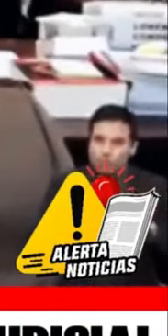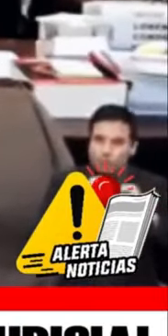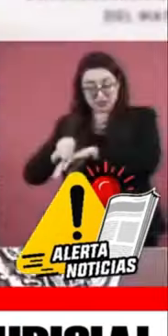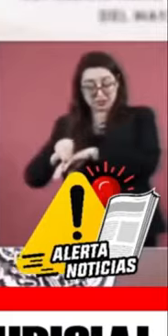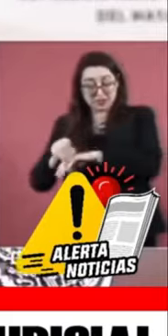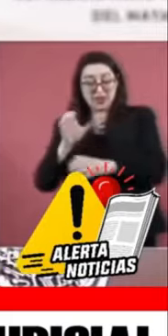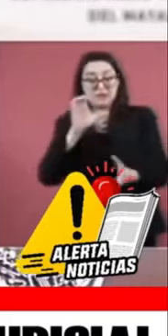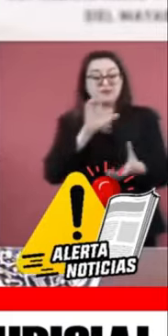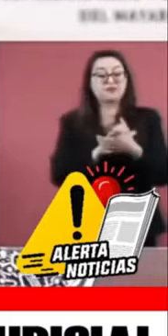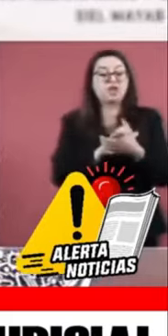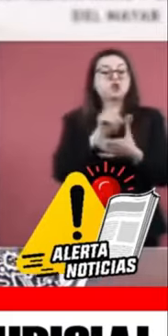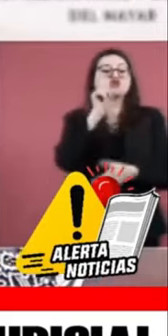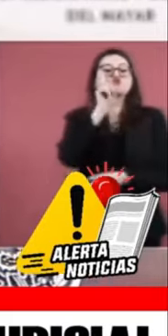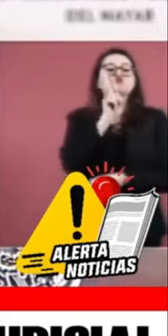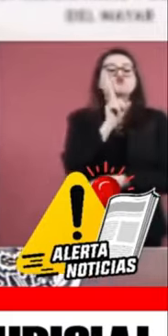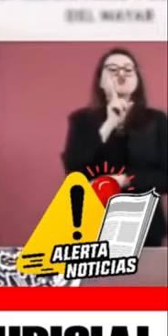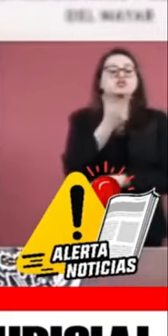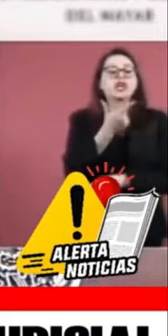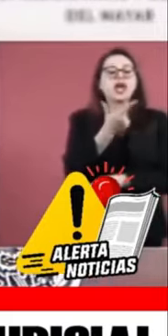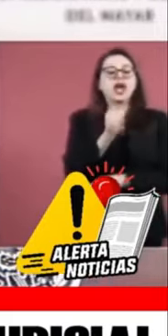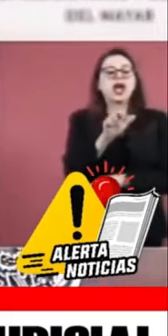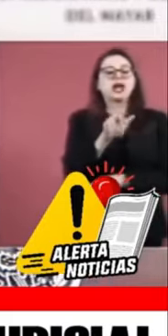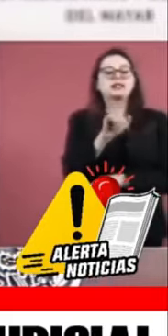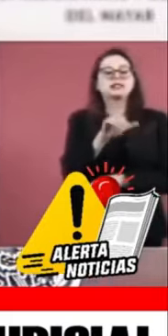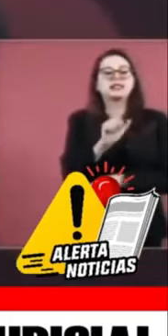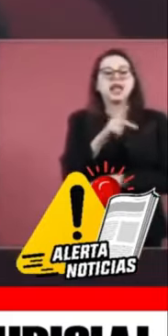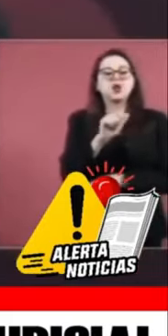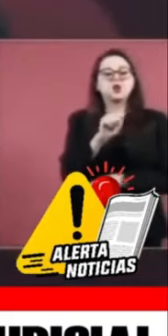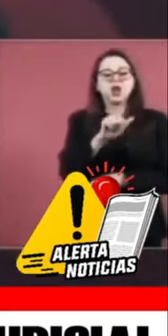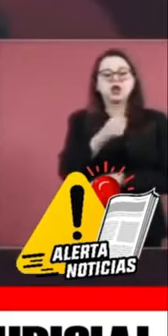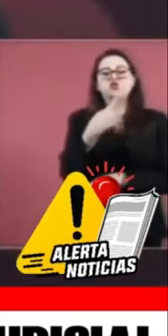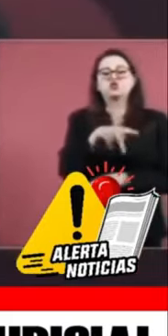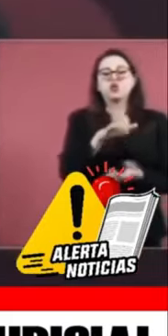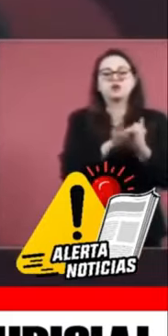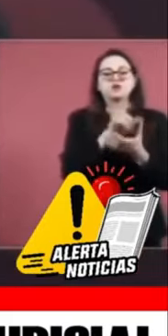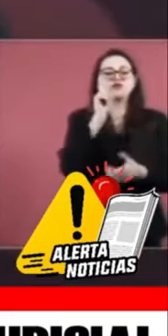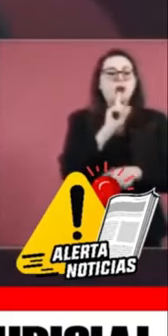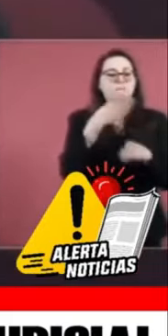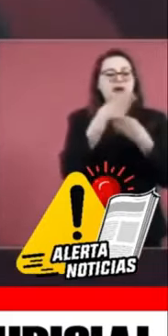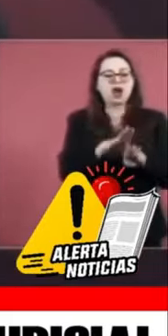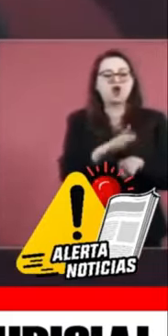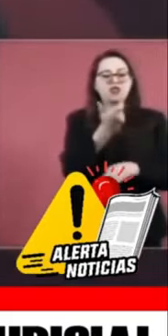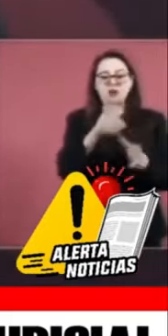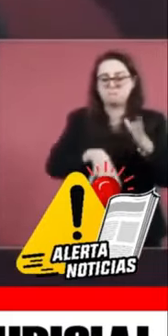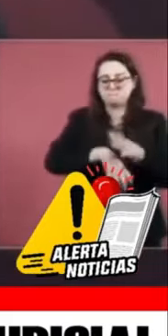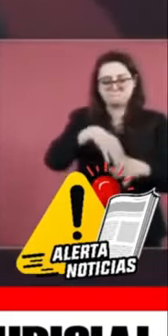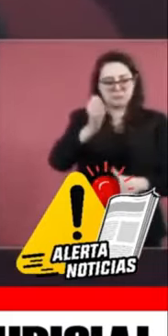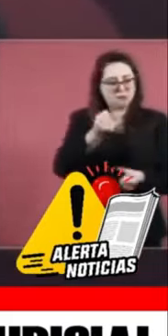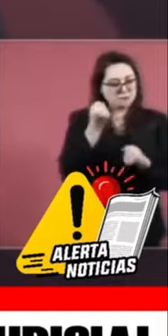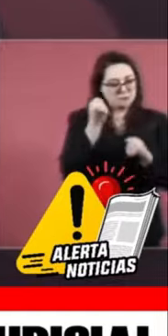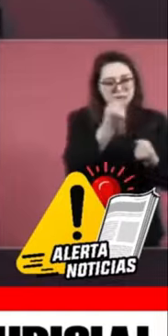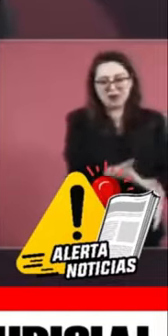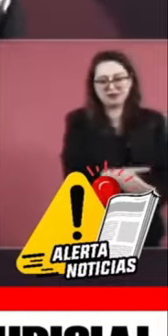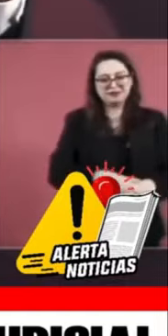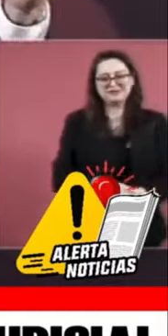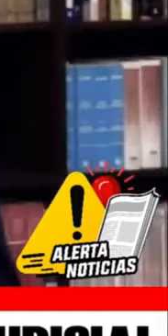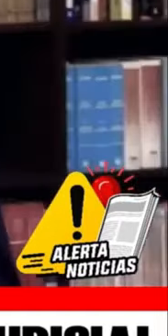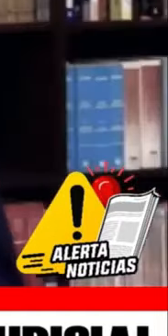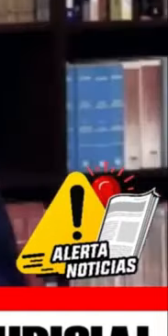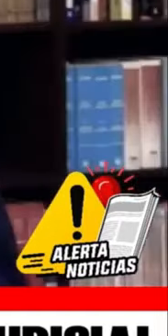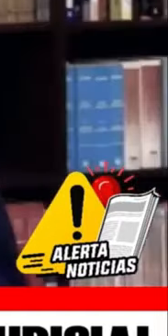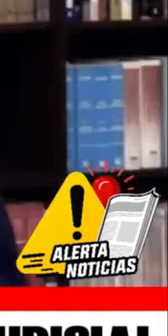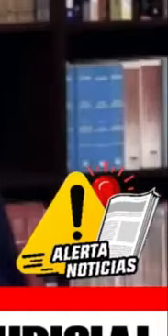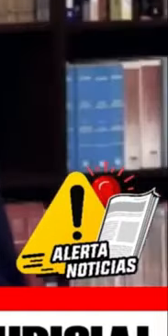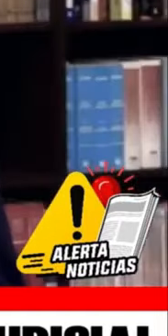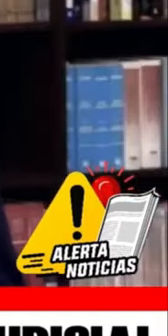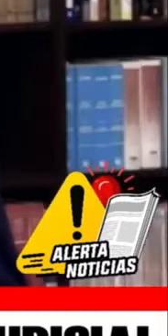que desea hacer el presidente Obrador. Pero claro que Córdoba estaba pensando quizá en sus propios beneficios,